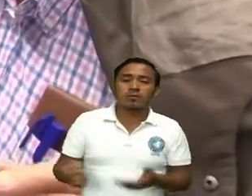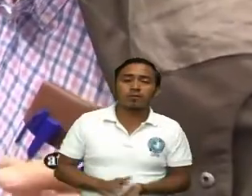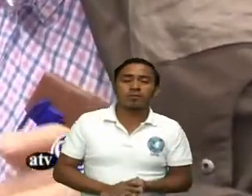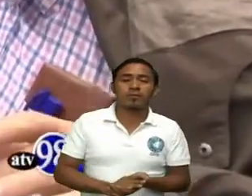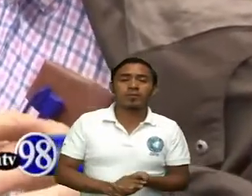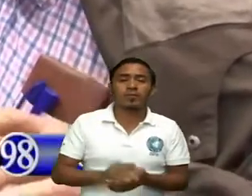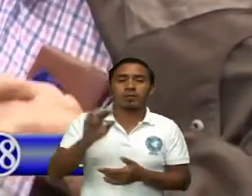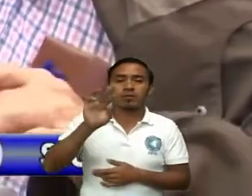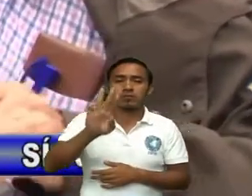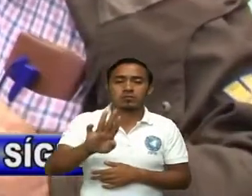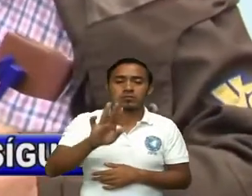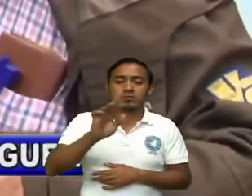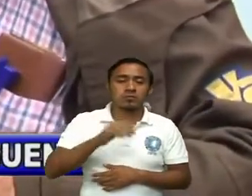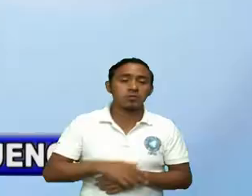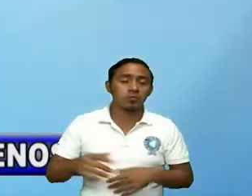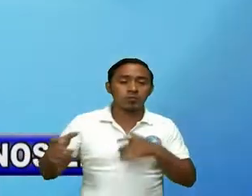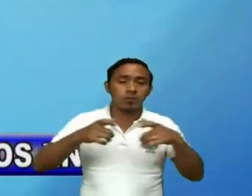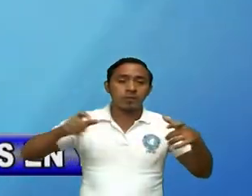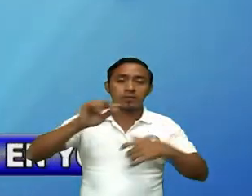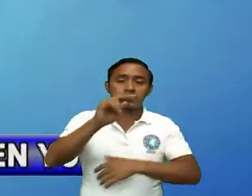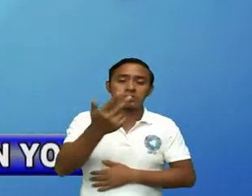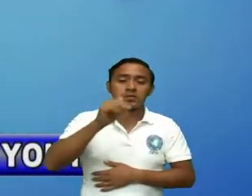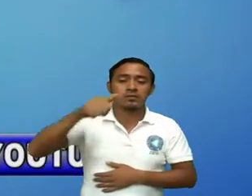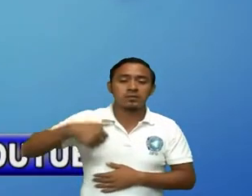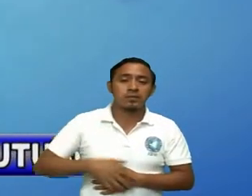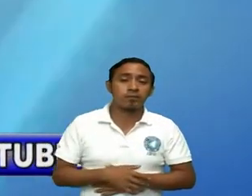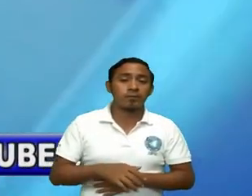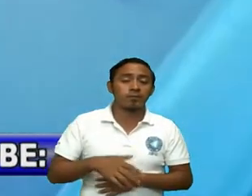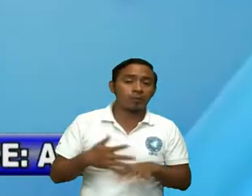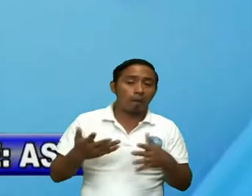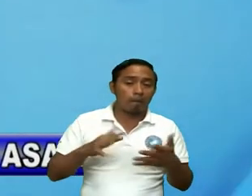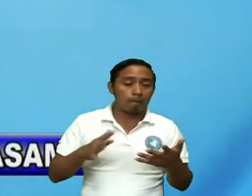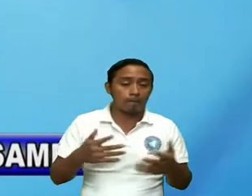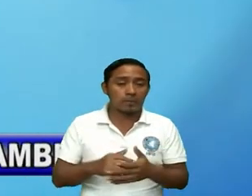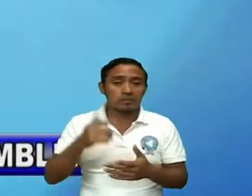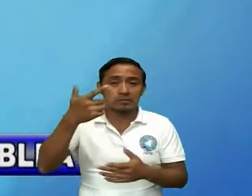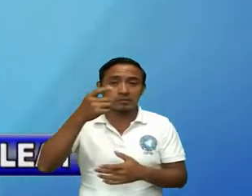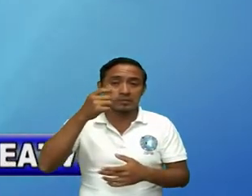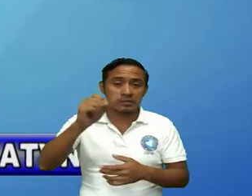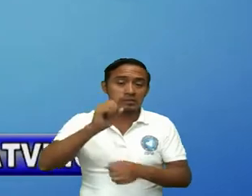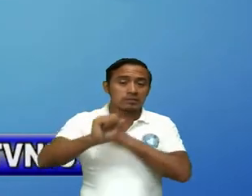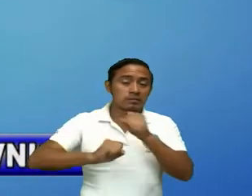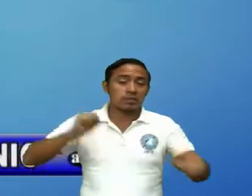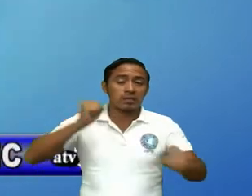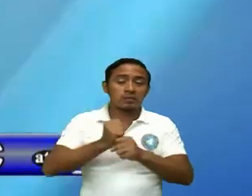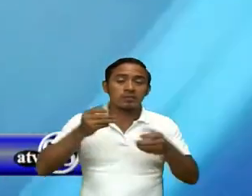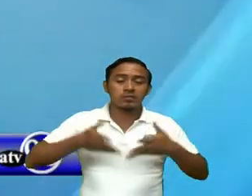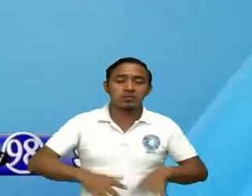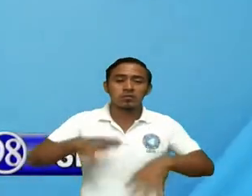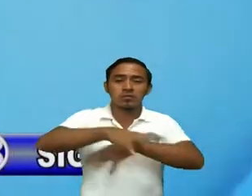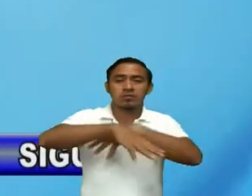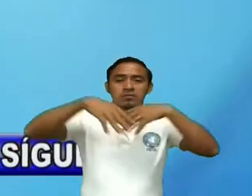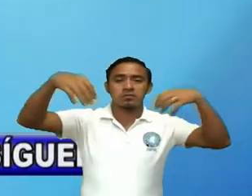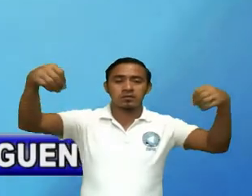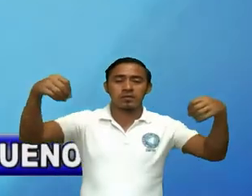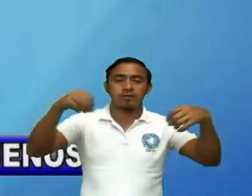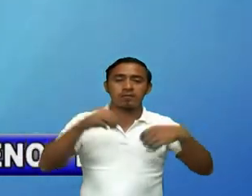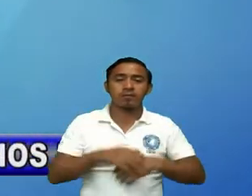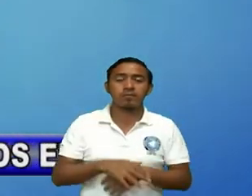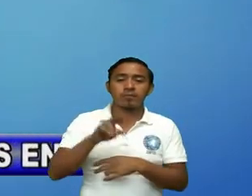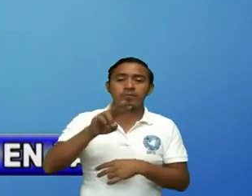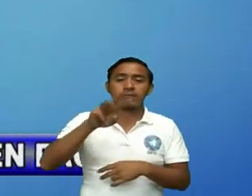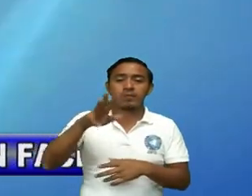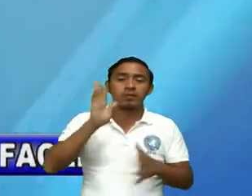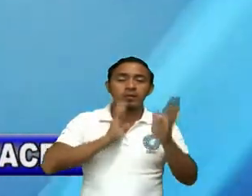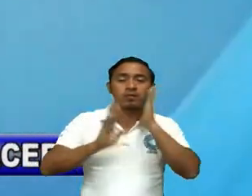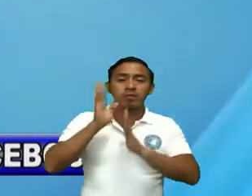número 86. 7 décadas casi de vida artística. Nació en Jinotega un 23